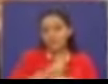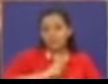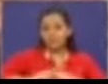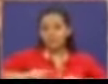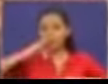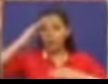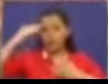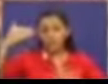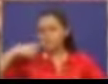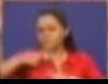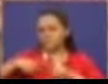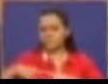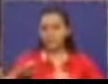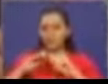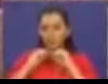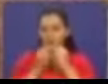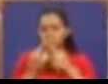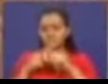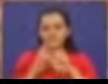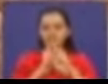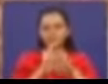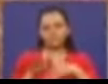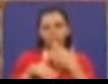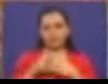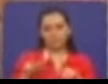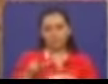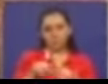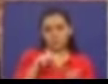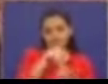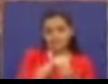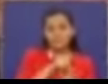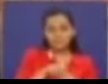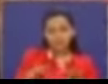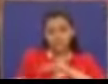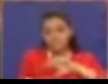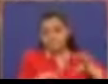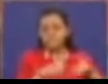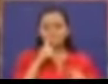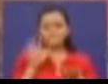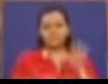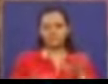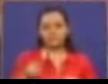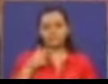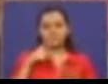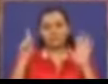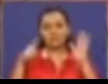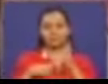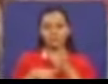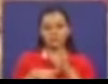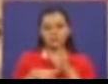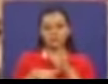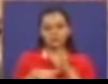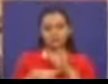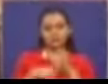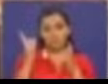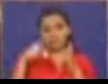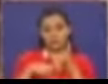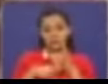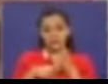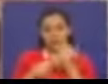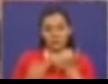diferentes organizaciones que dan respuesta a este sector. Aproximadamente tenemos 6.000